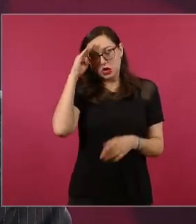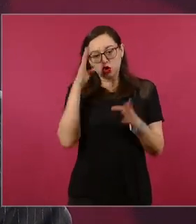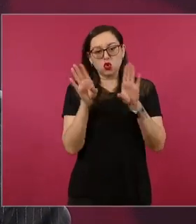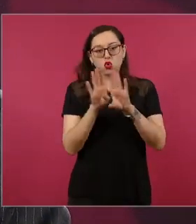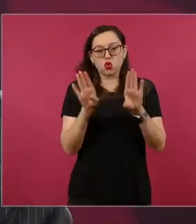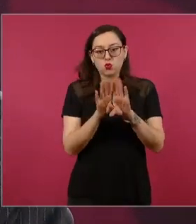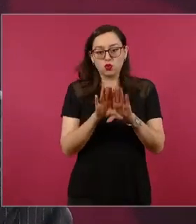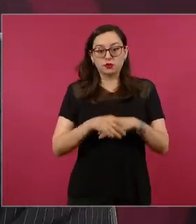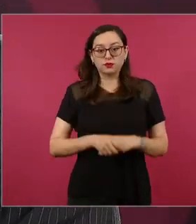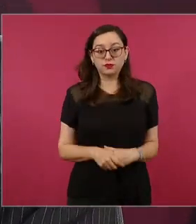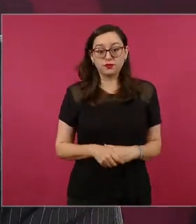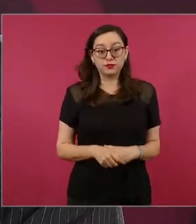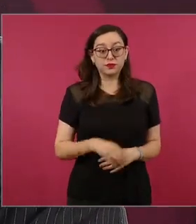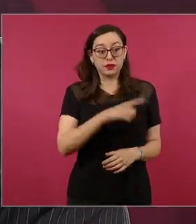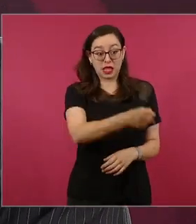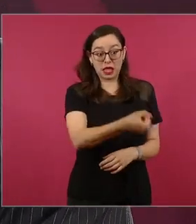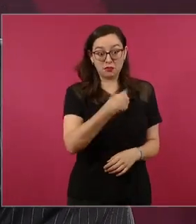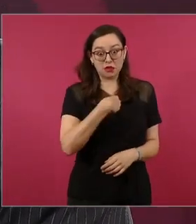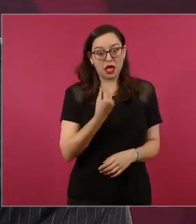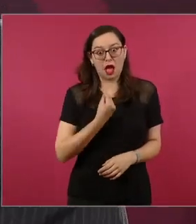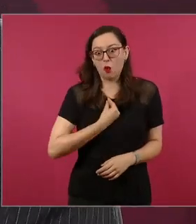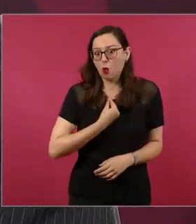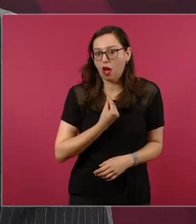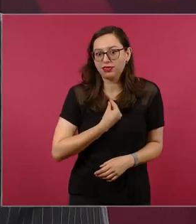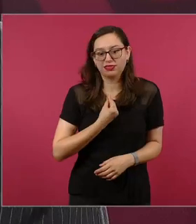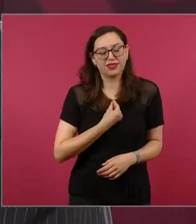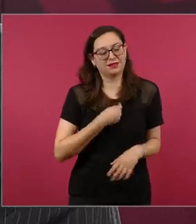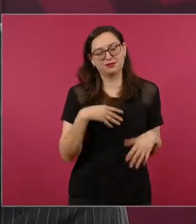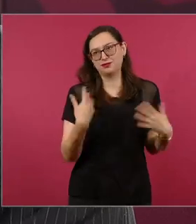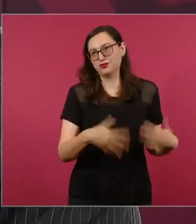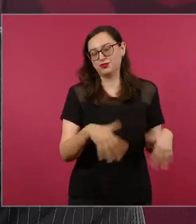nada más con aguantarme ya.